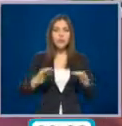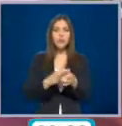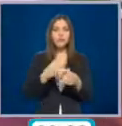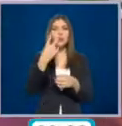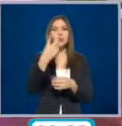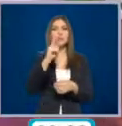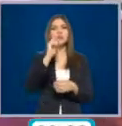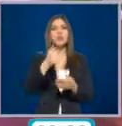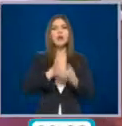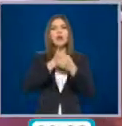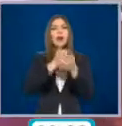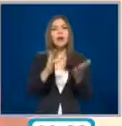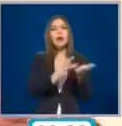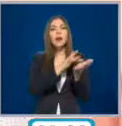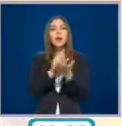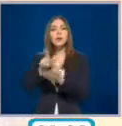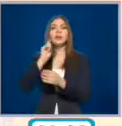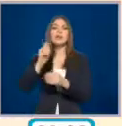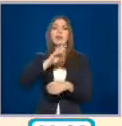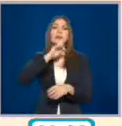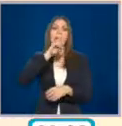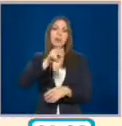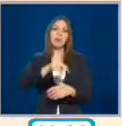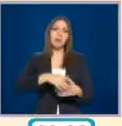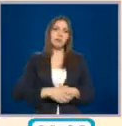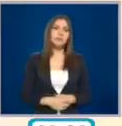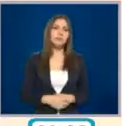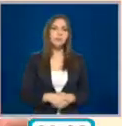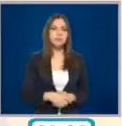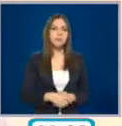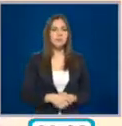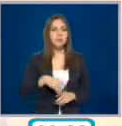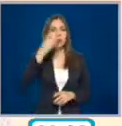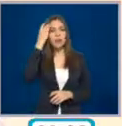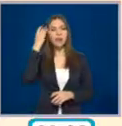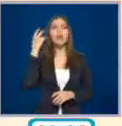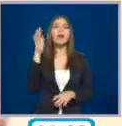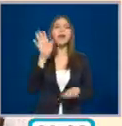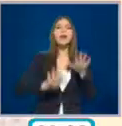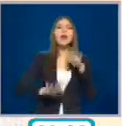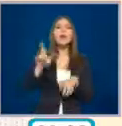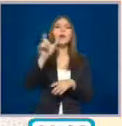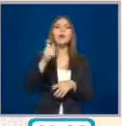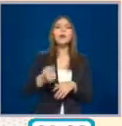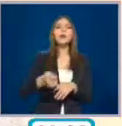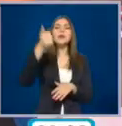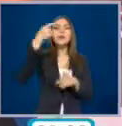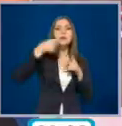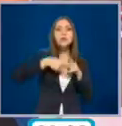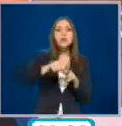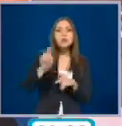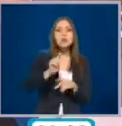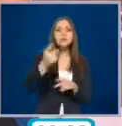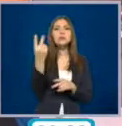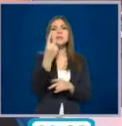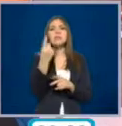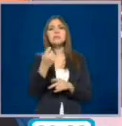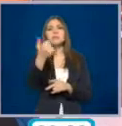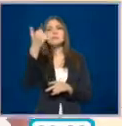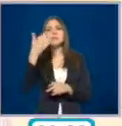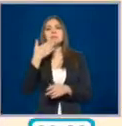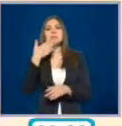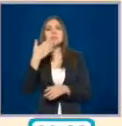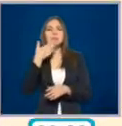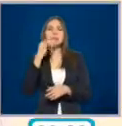Oye, también cuando sucede, ¿no? Que empiezas una relación y bueno, las cosas a veces al principio funcionan por la emoción y todo,